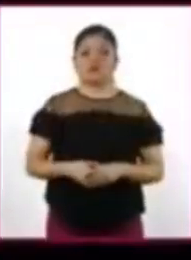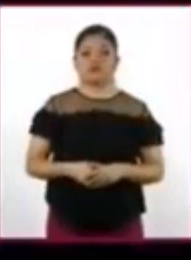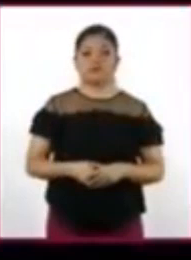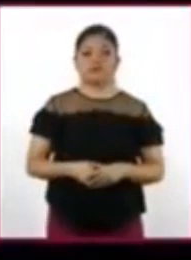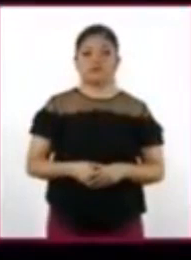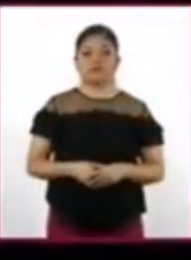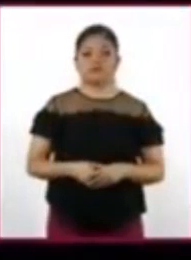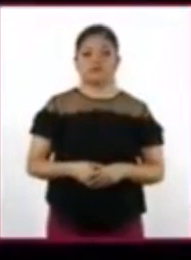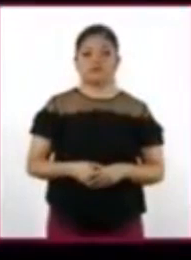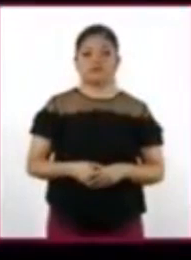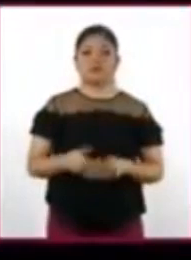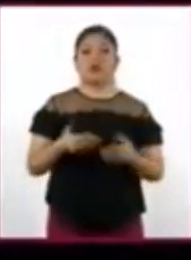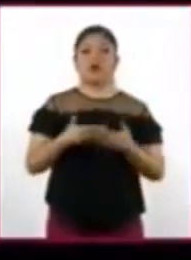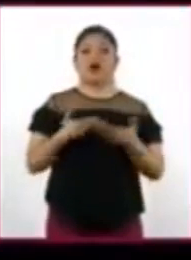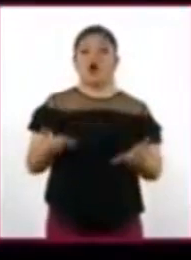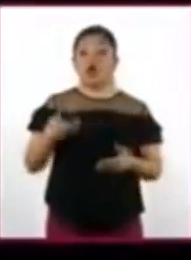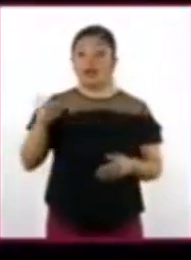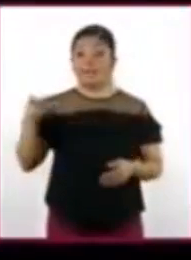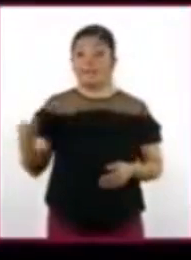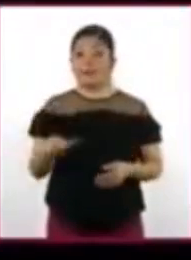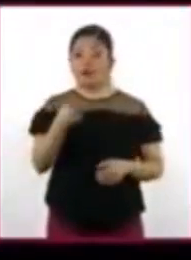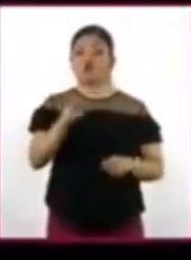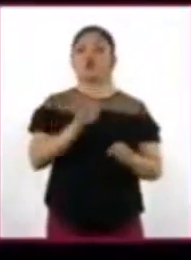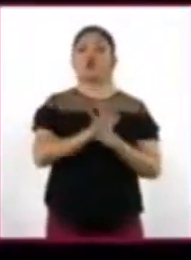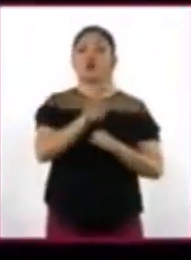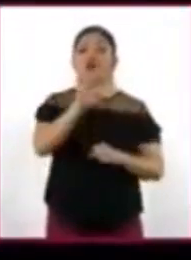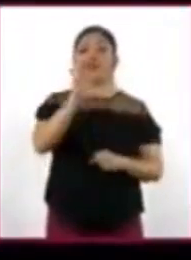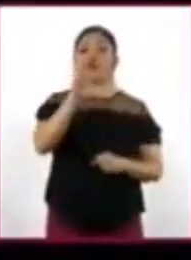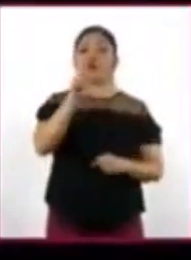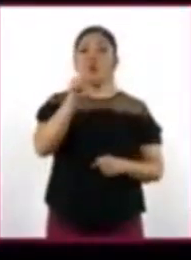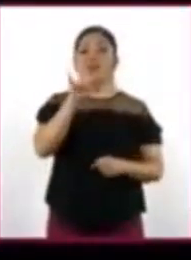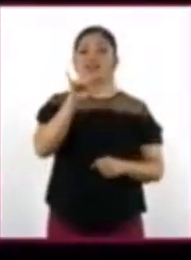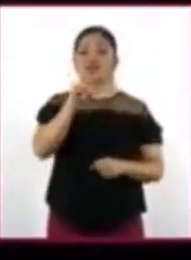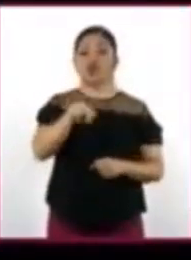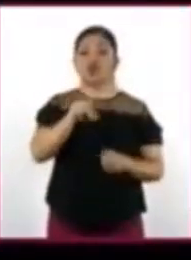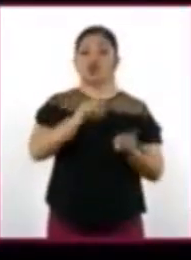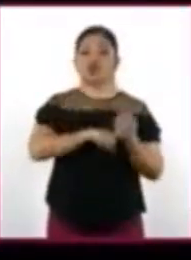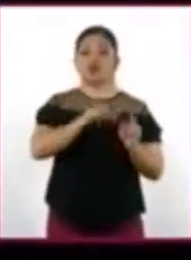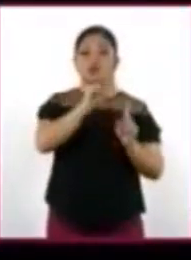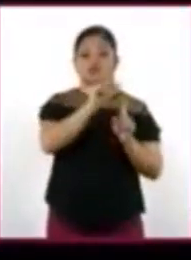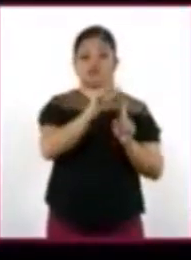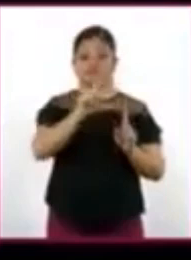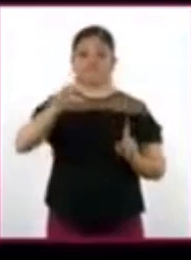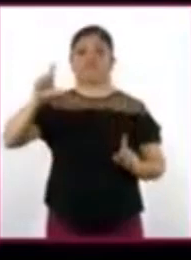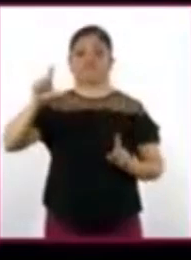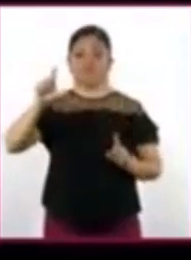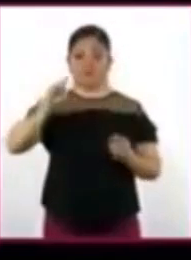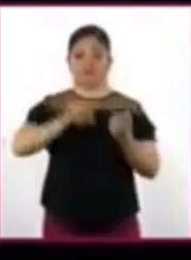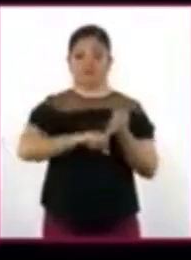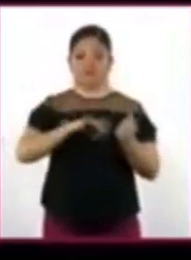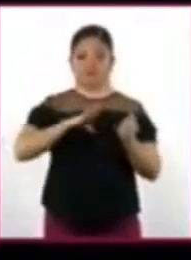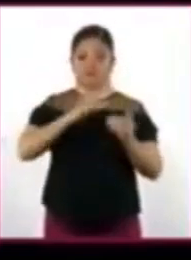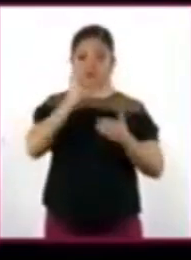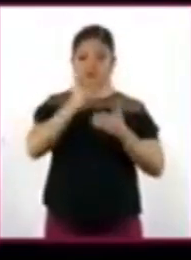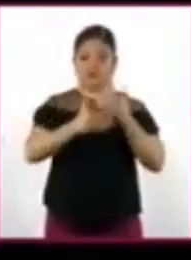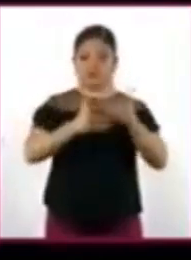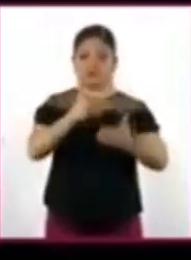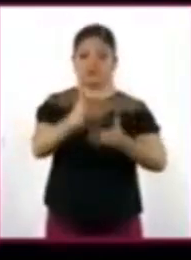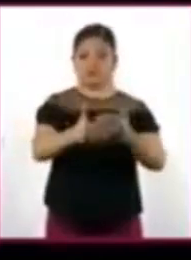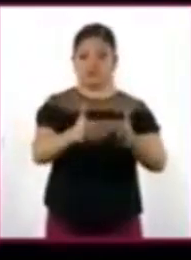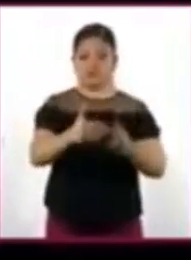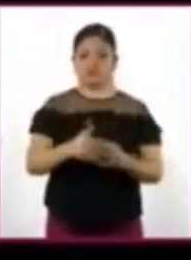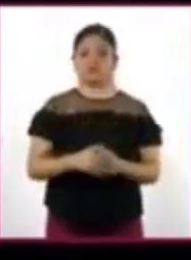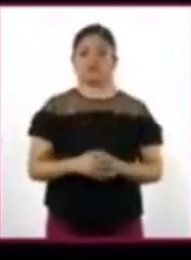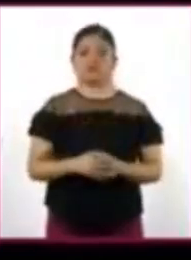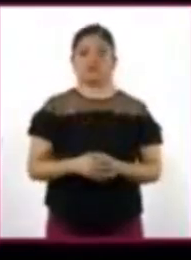Nuestra pregunta en esta ocasión es ¿qué ecuación describe el crecimiento del patrón de esta secuencia de